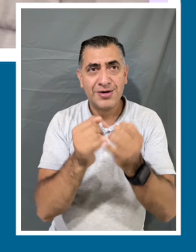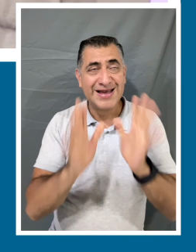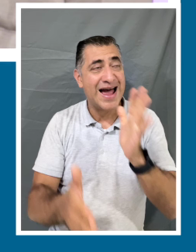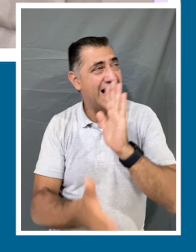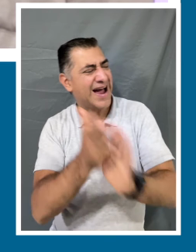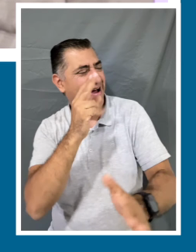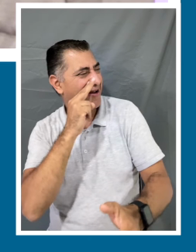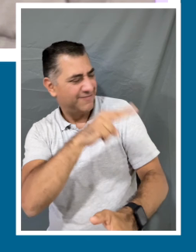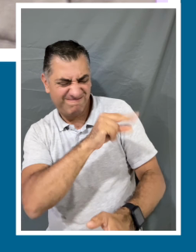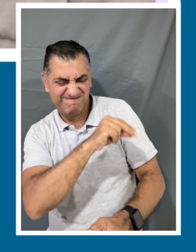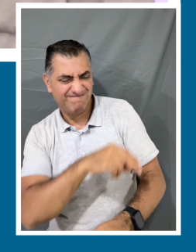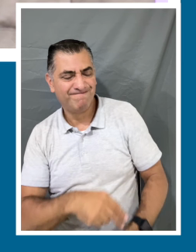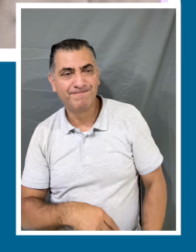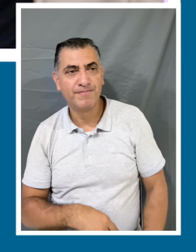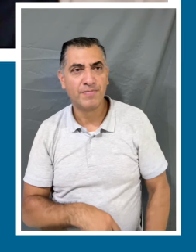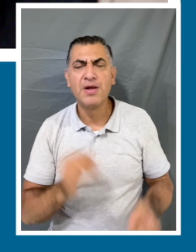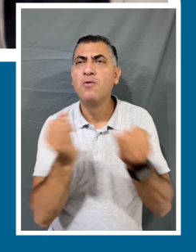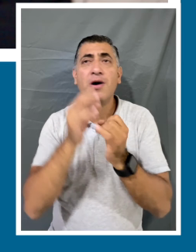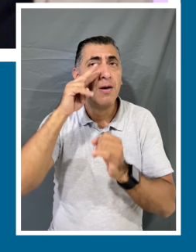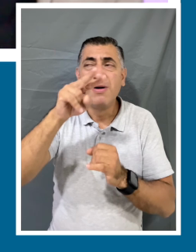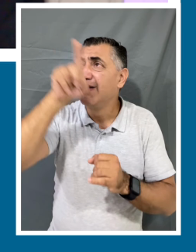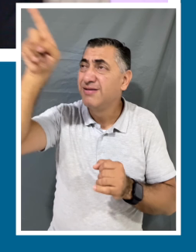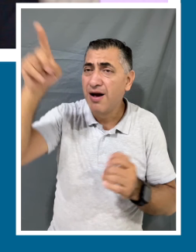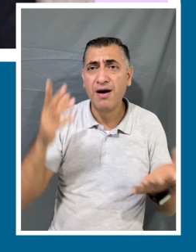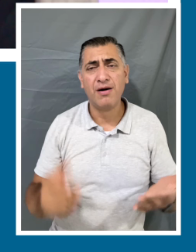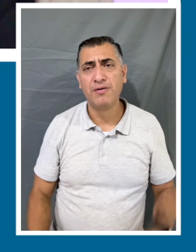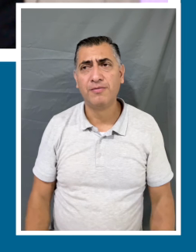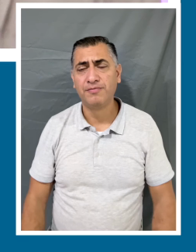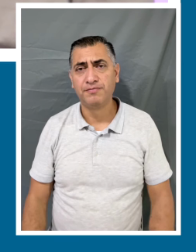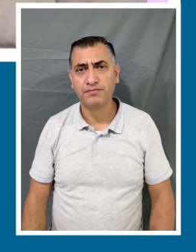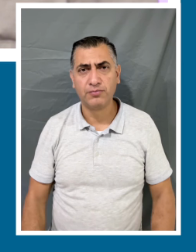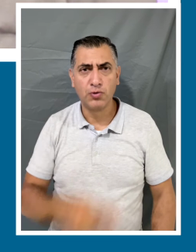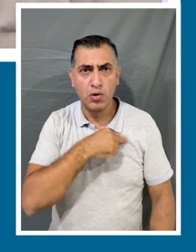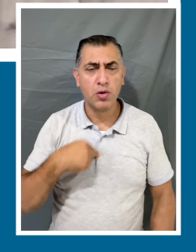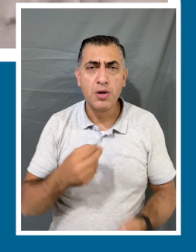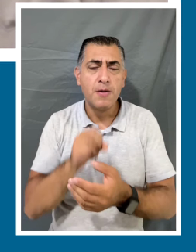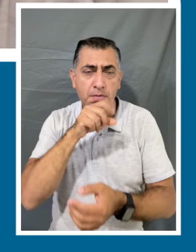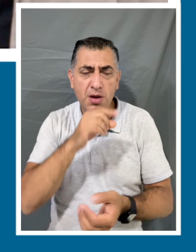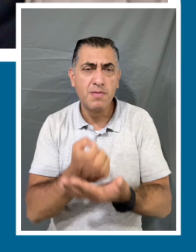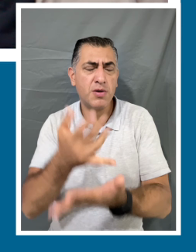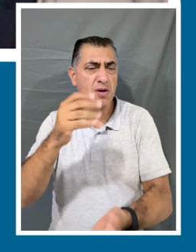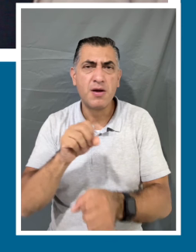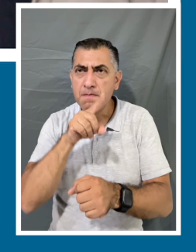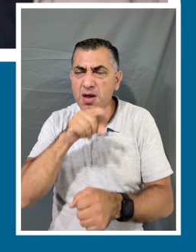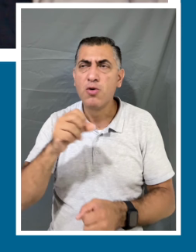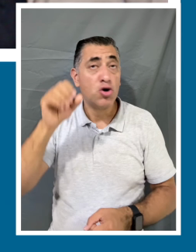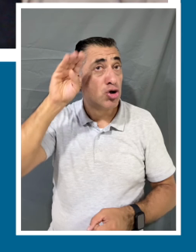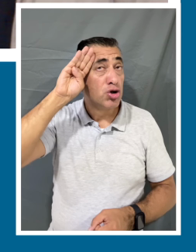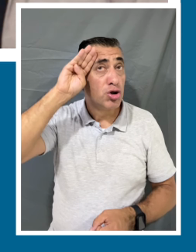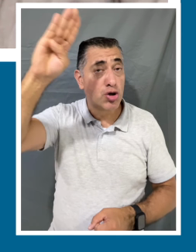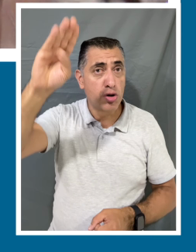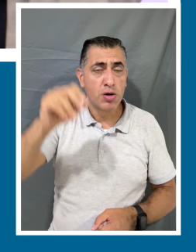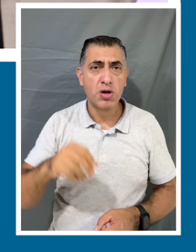quiero ir de aquí para no verlo la vas a ver ahí arriba o lo vas a ver allí arriba tenemos la misma Esperanza un mismo Señor Jesús es la